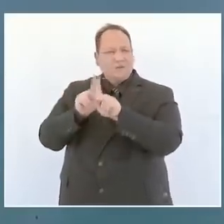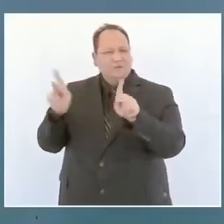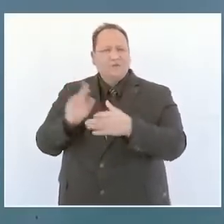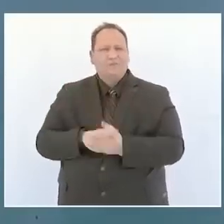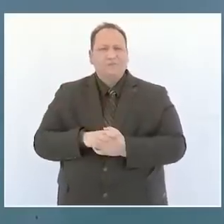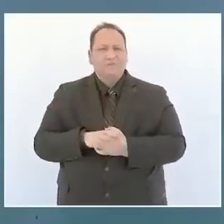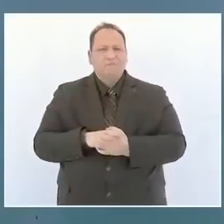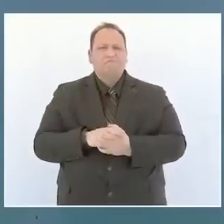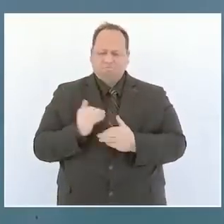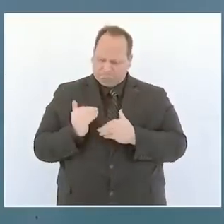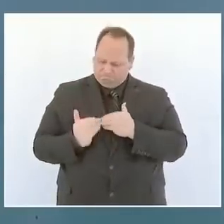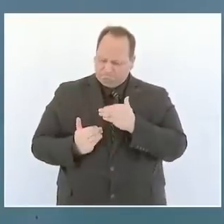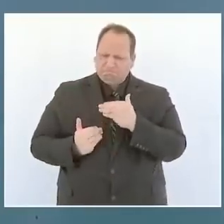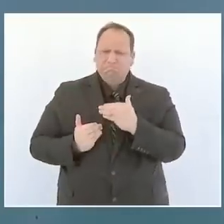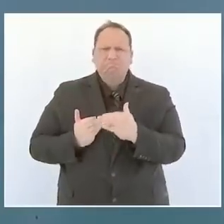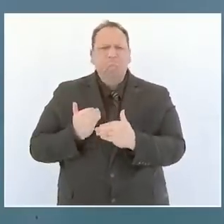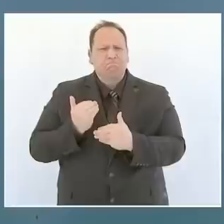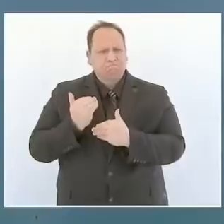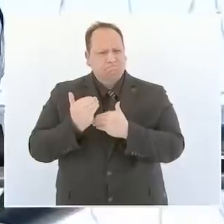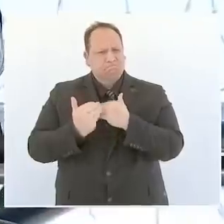Vamos hacia adelante